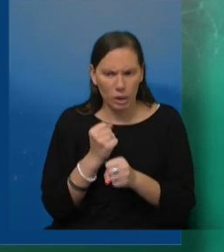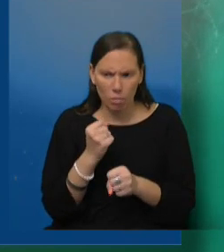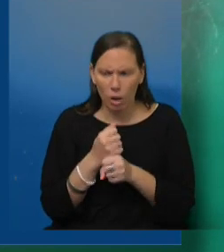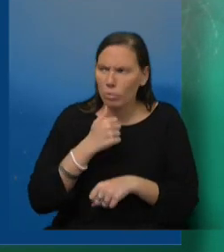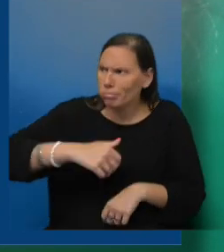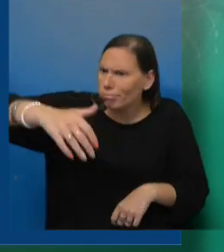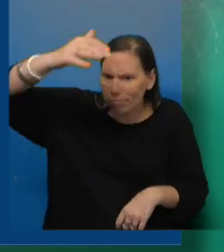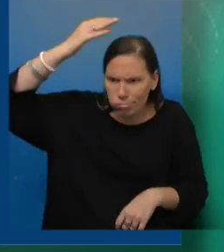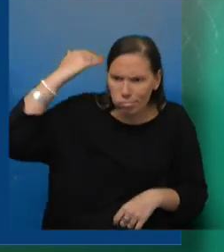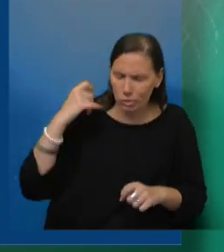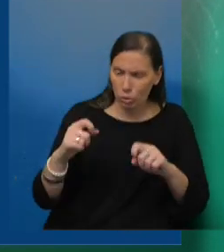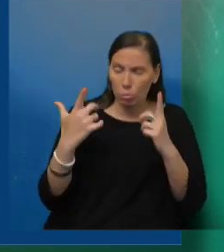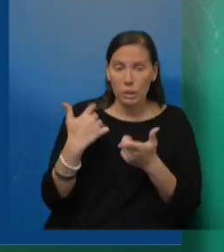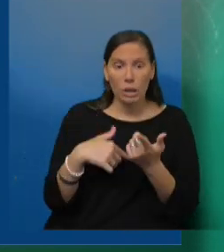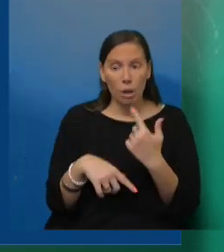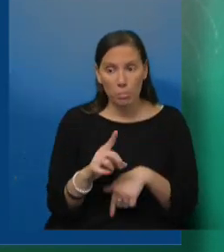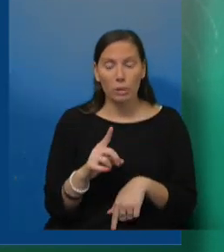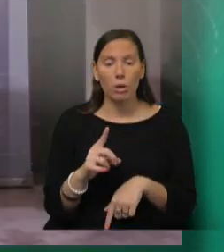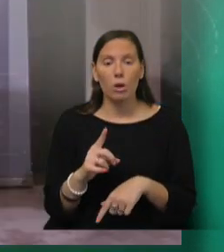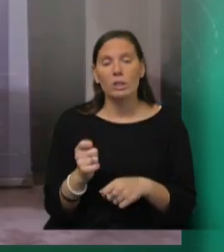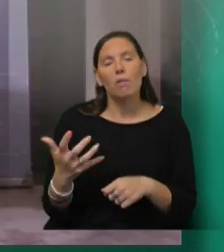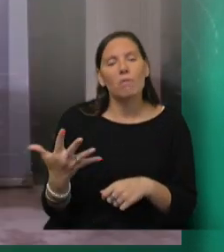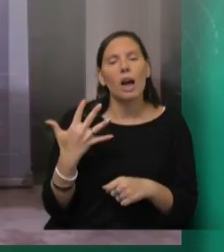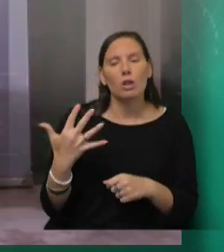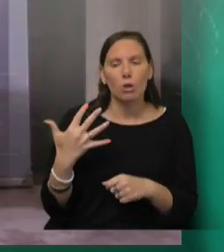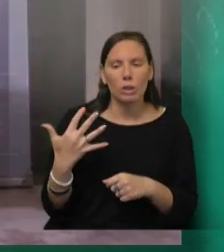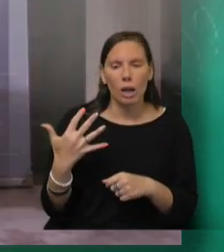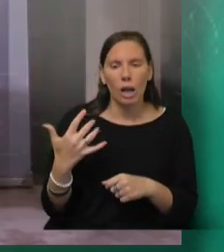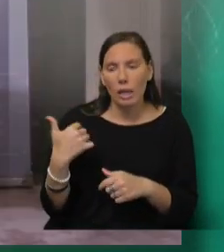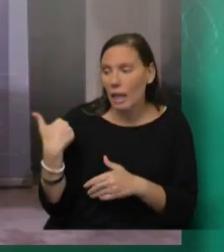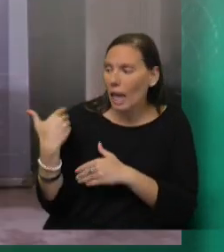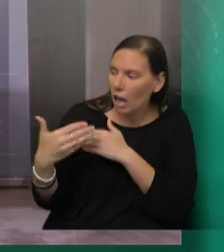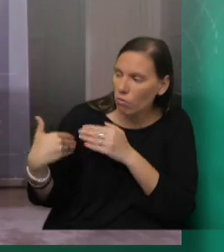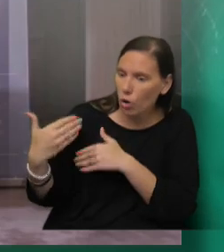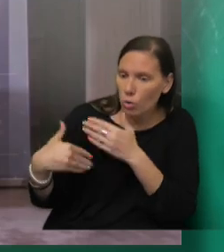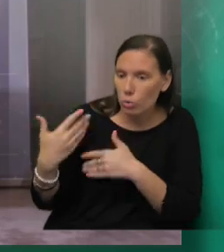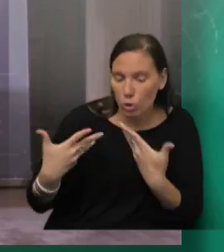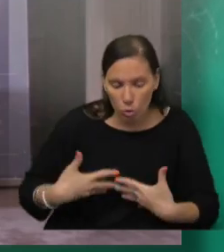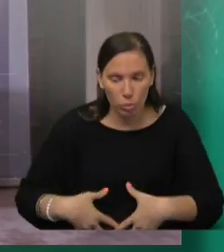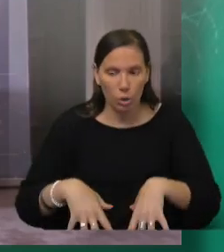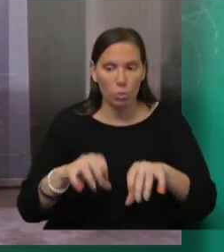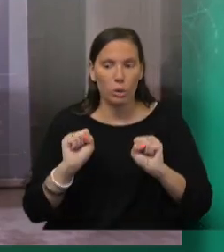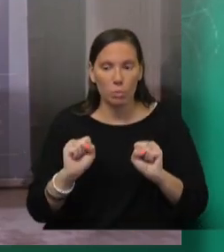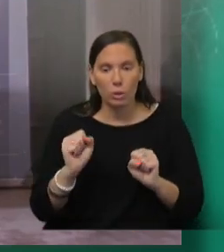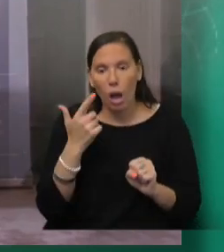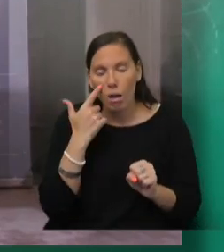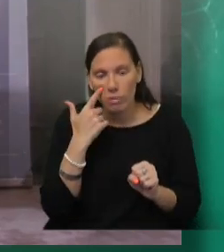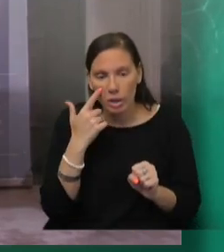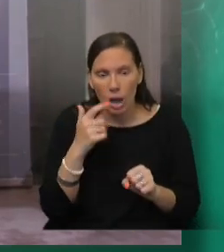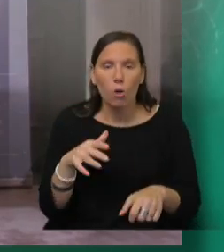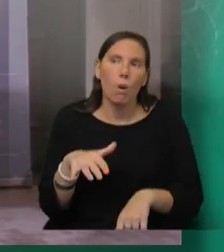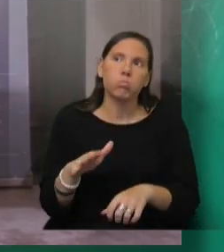mucho tiempo atrás pero En definitiva lo que se valora es ver la evolución de un hallazgo en el tiempo no cómo estamos hablando de